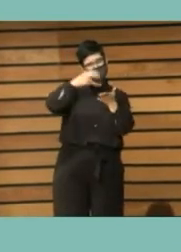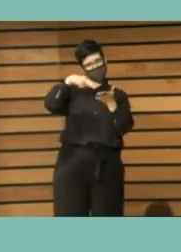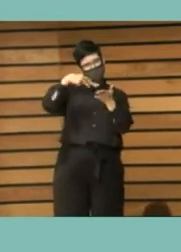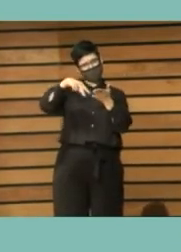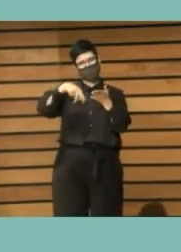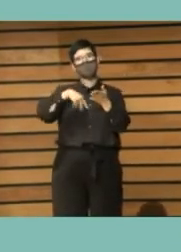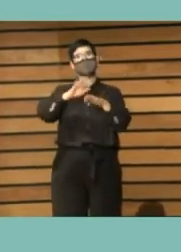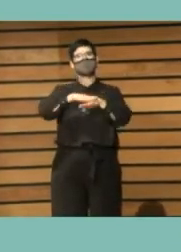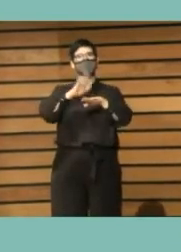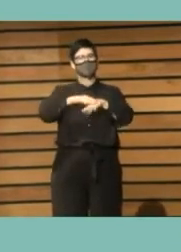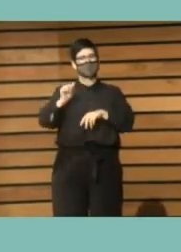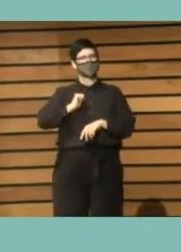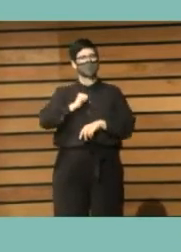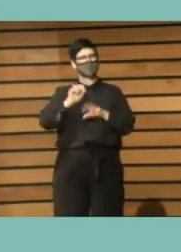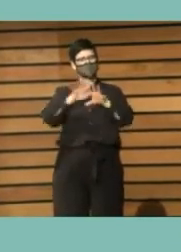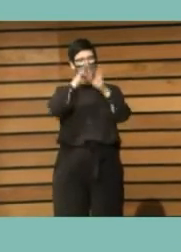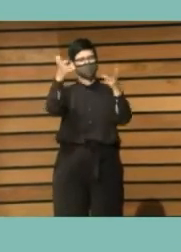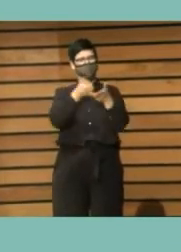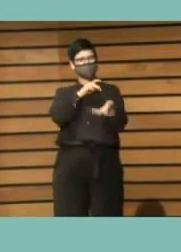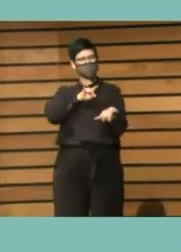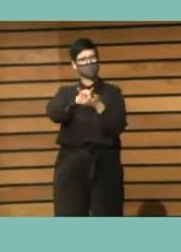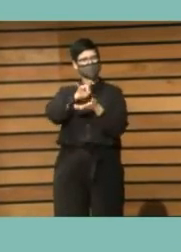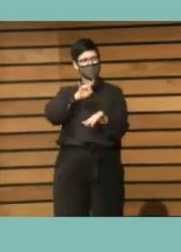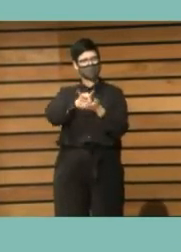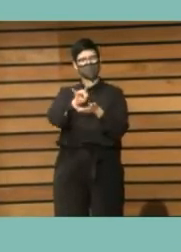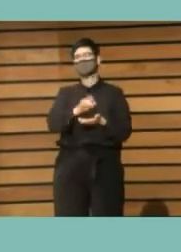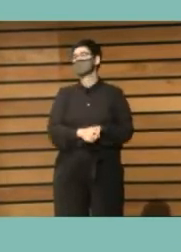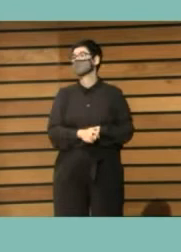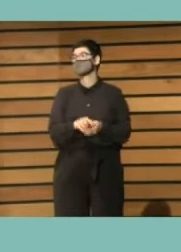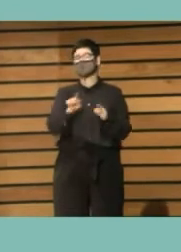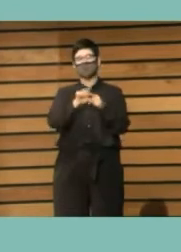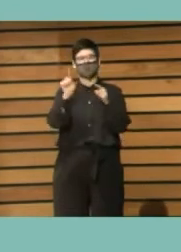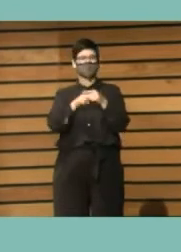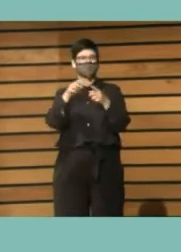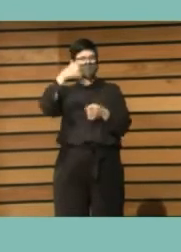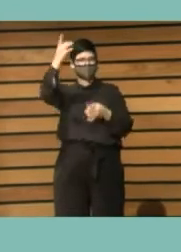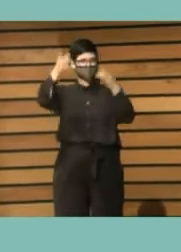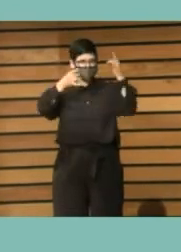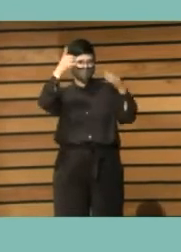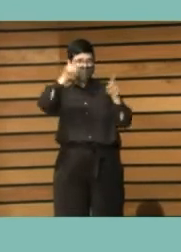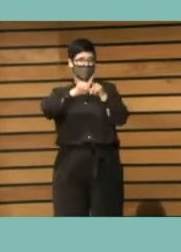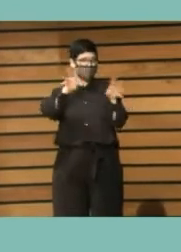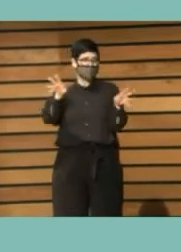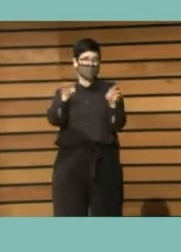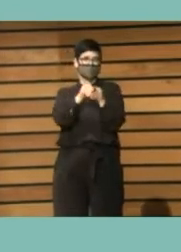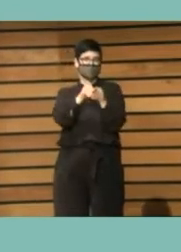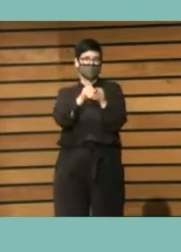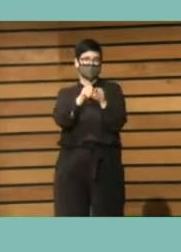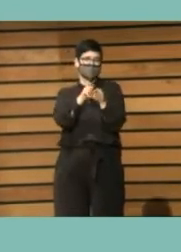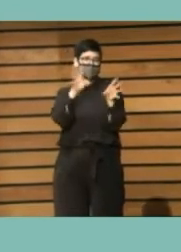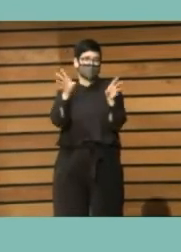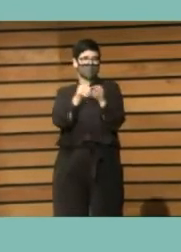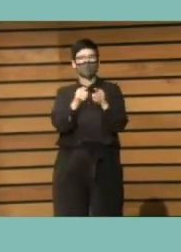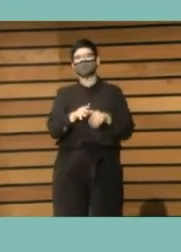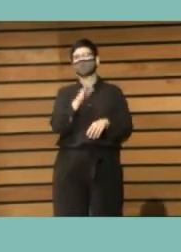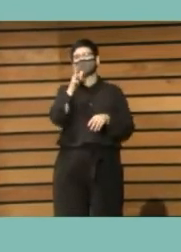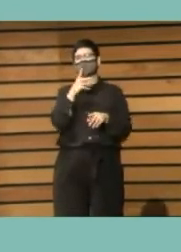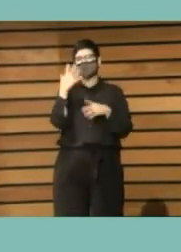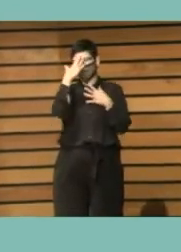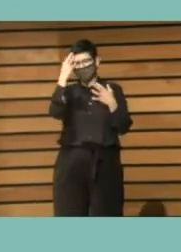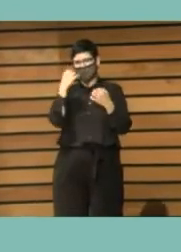ese servicio de Internet. Bueno, por ahí irían mis ideas. Voy a ir muy brevemente porque tenemos, creo, muchas preguntas.